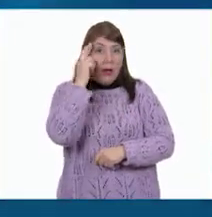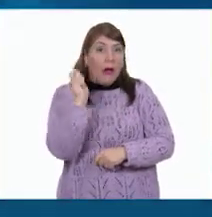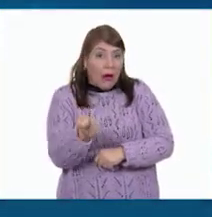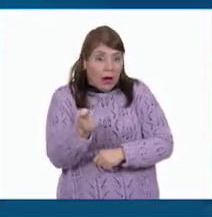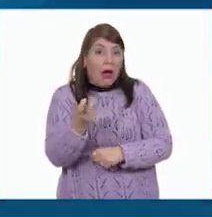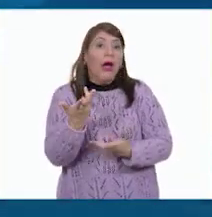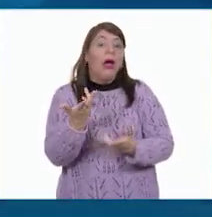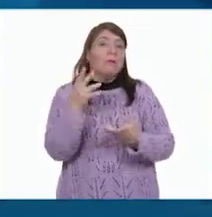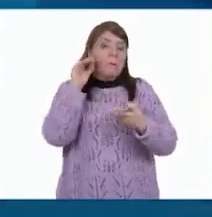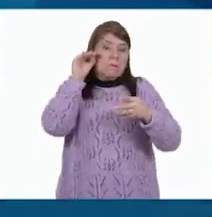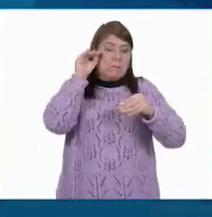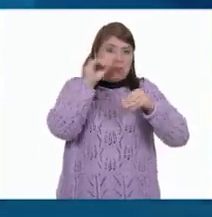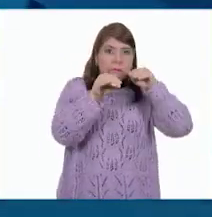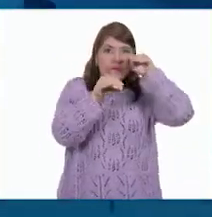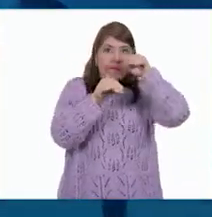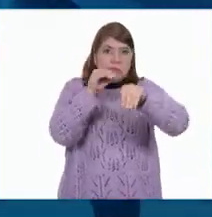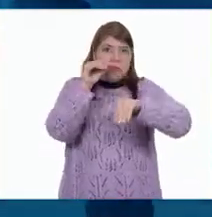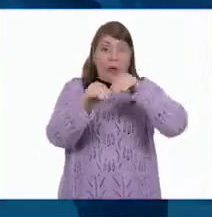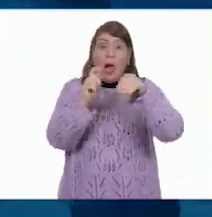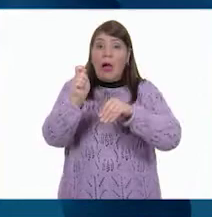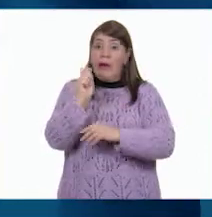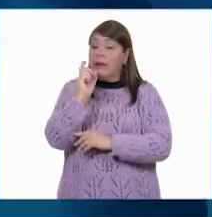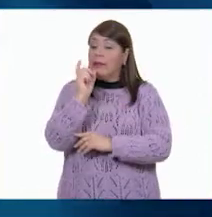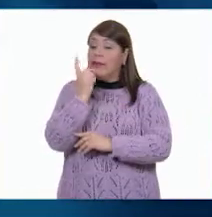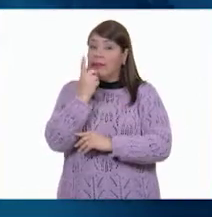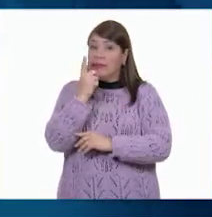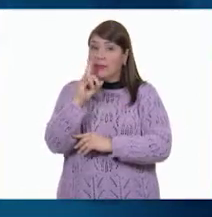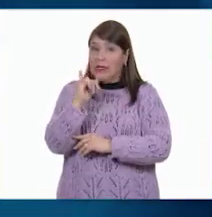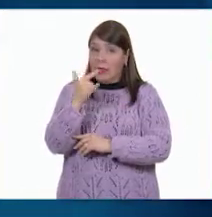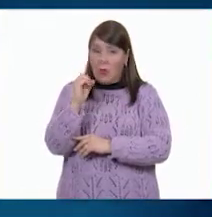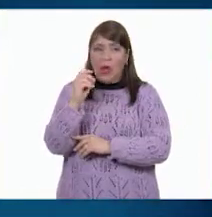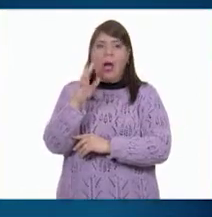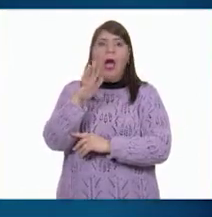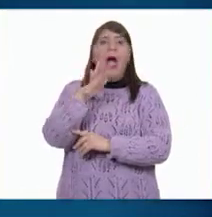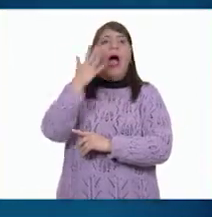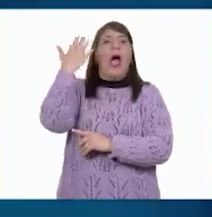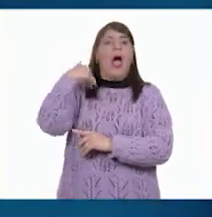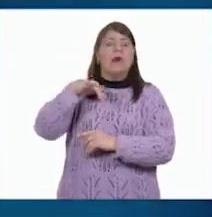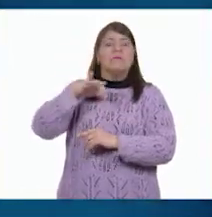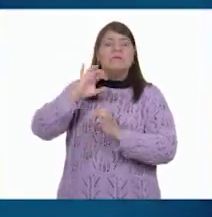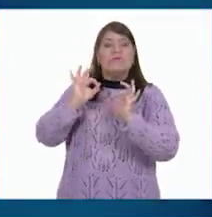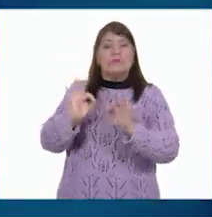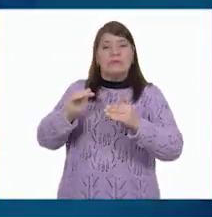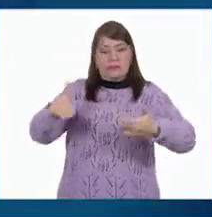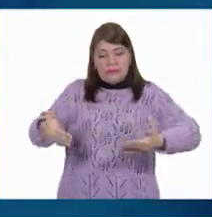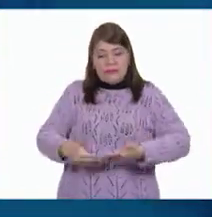los recuerdos del artista de un país que lo vio nacer.